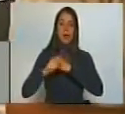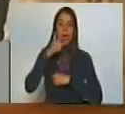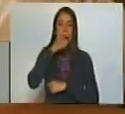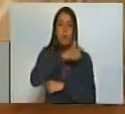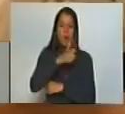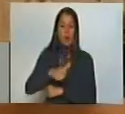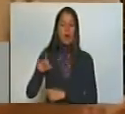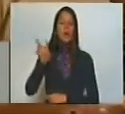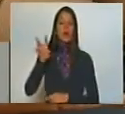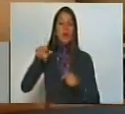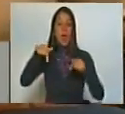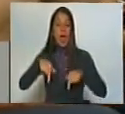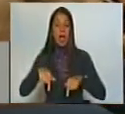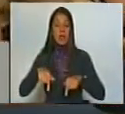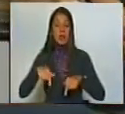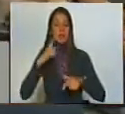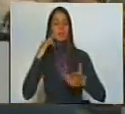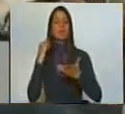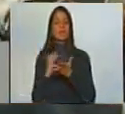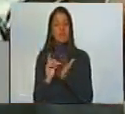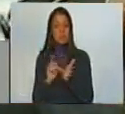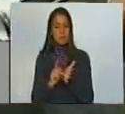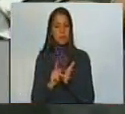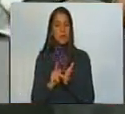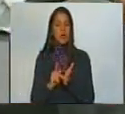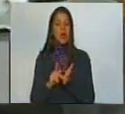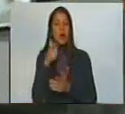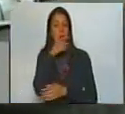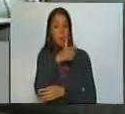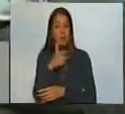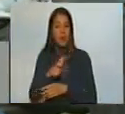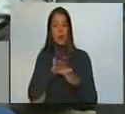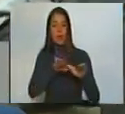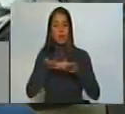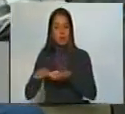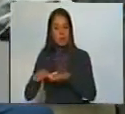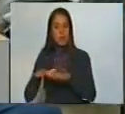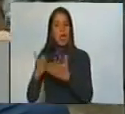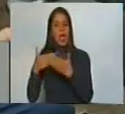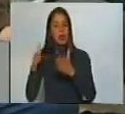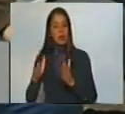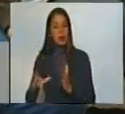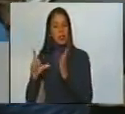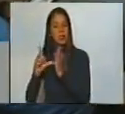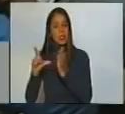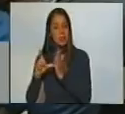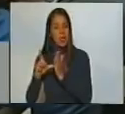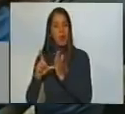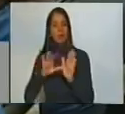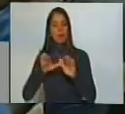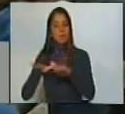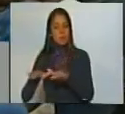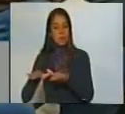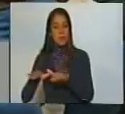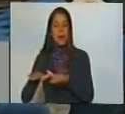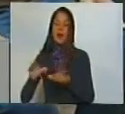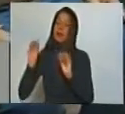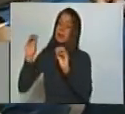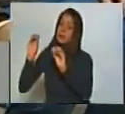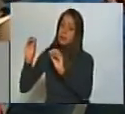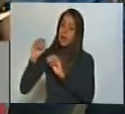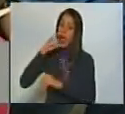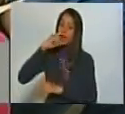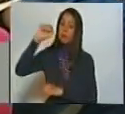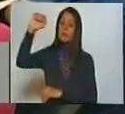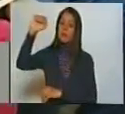pueblo. Un pueblo que además acompaña a todos los estudiantes de educación media. Y por eso es que nosotros le pedimos al presidente Nicolás